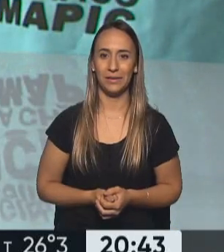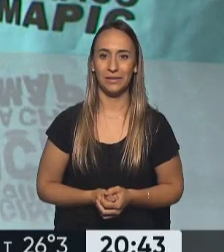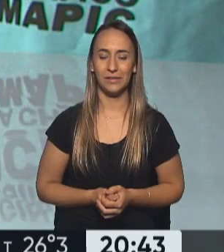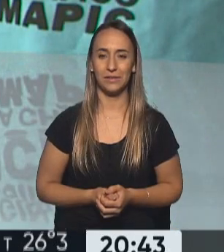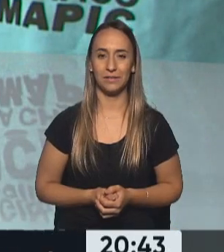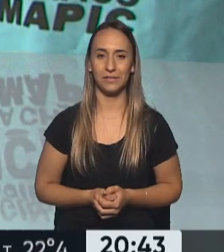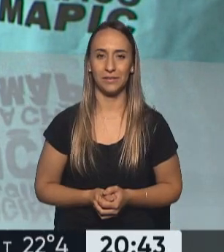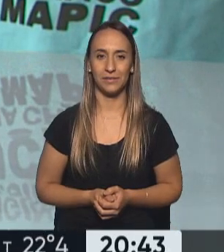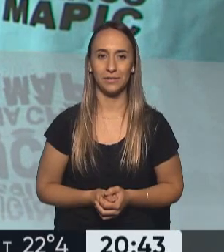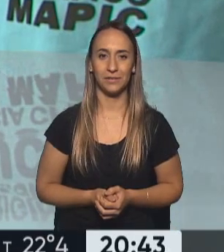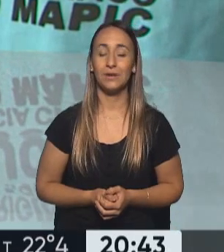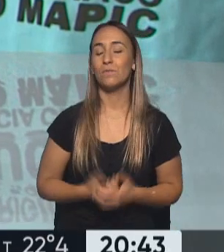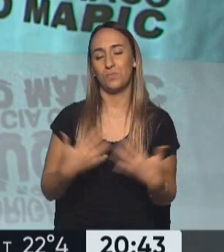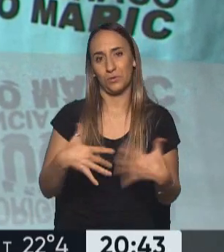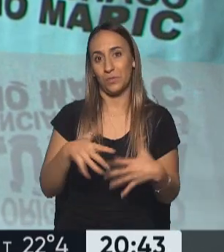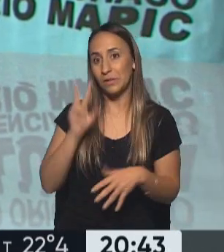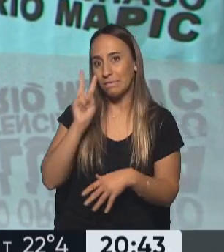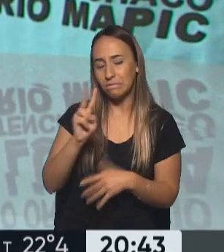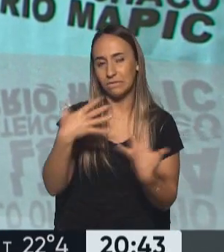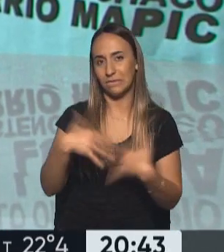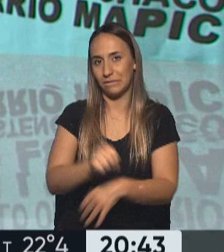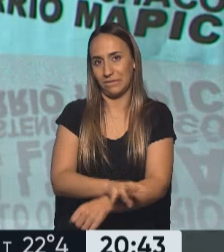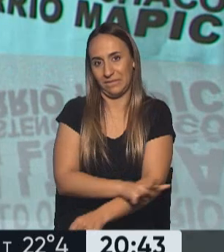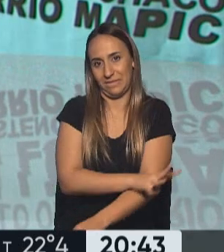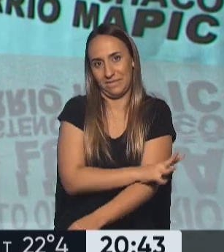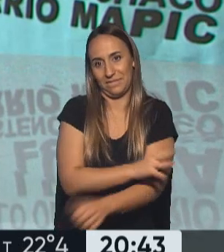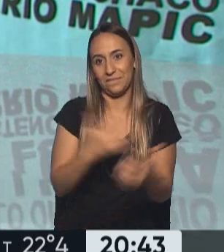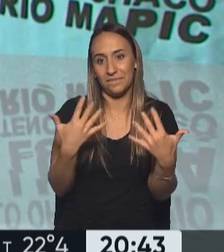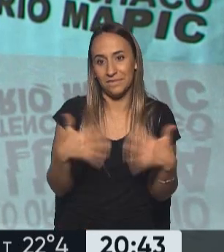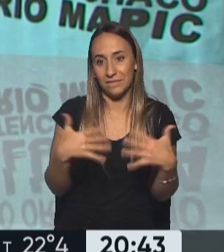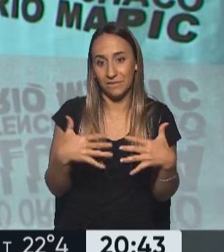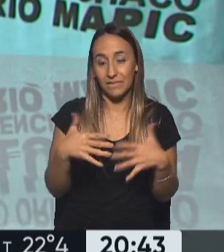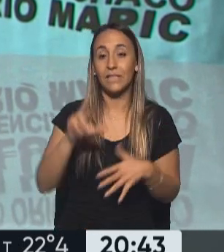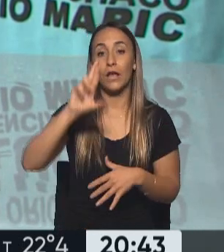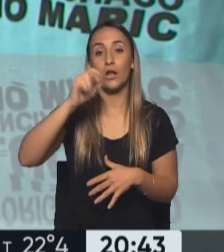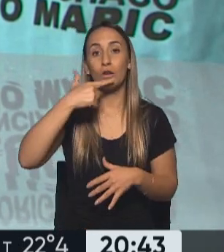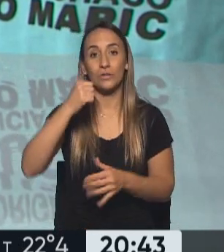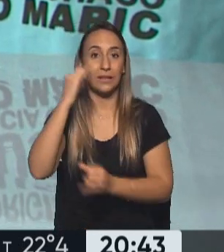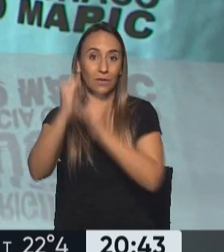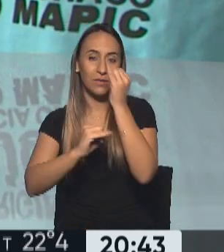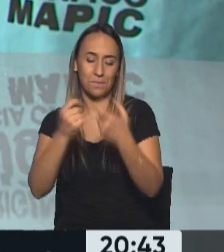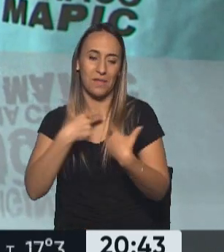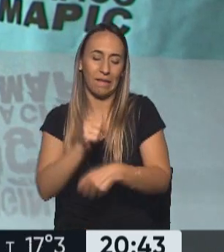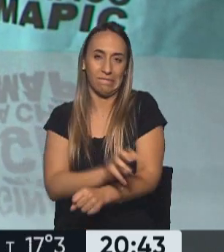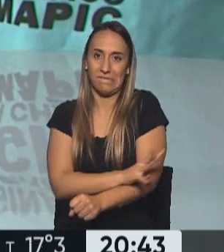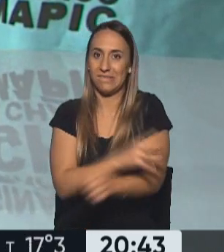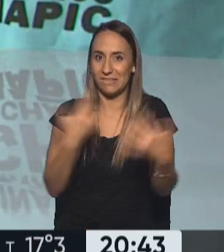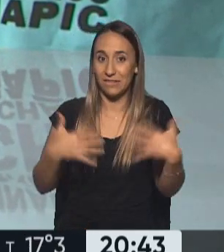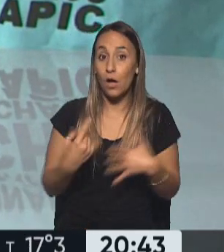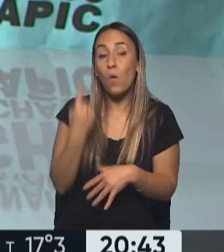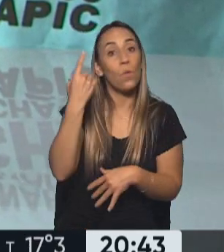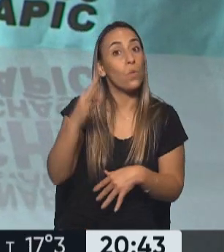Por supuesto que conmociona. Por un lado también emociona el testimonio de Rosa, a quien pudimos entrevistar, la